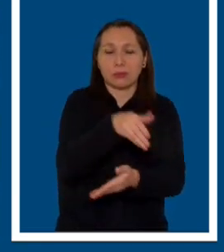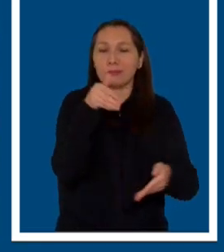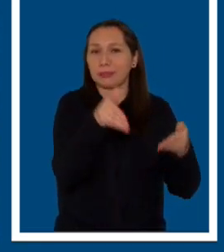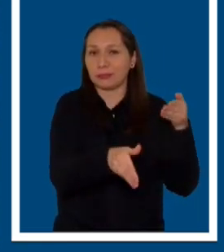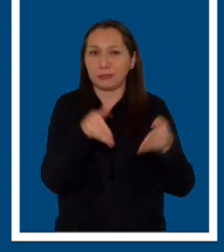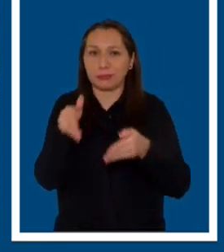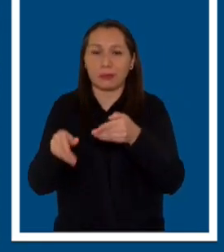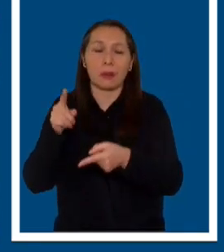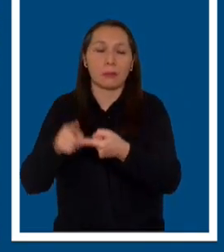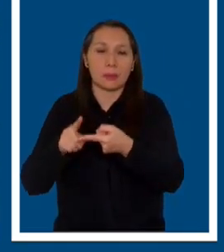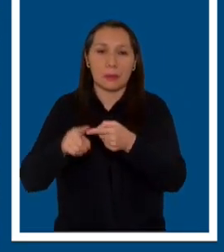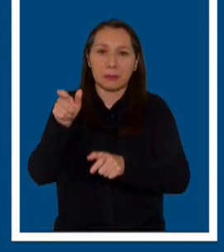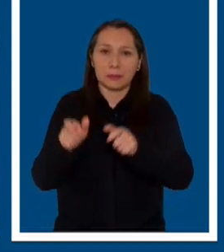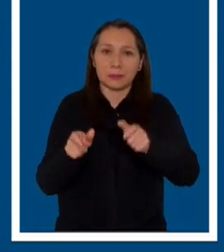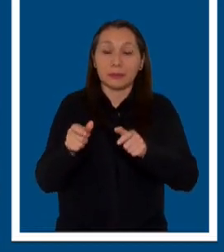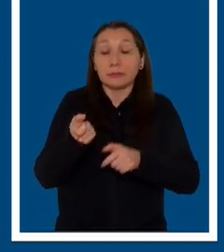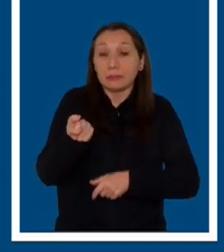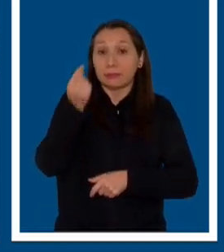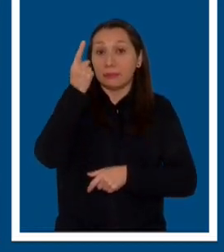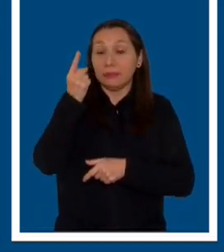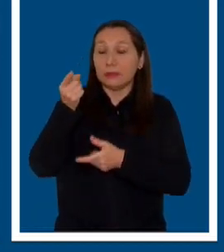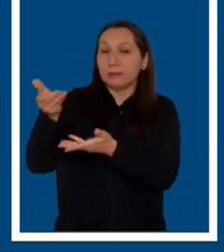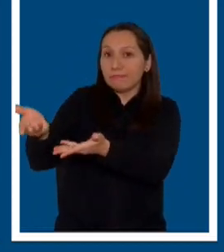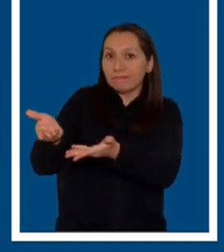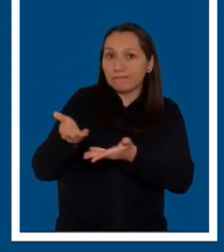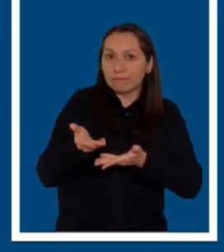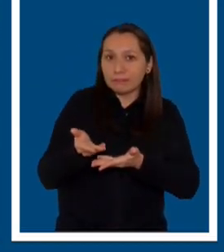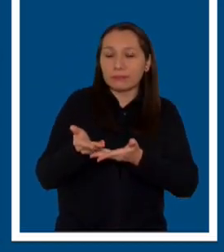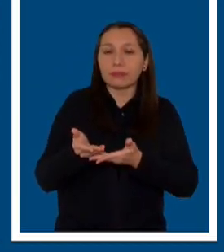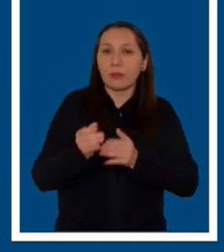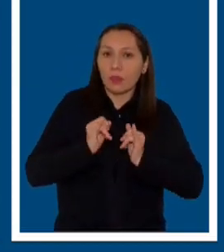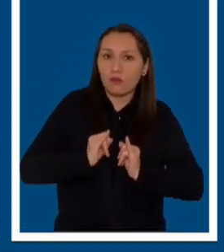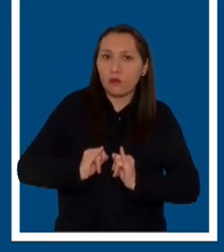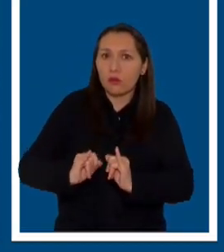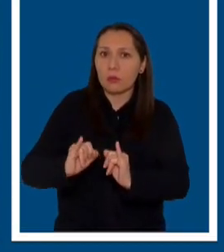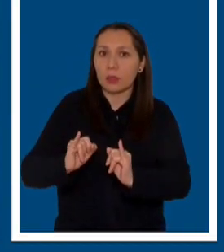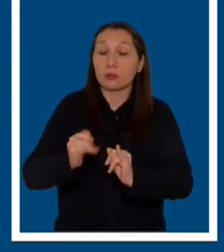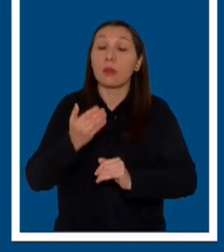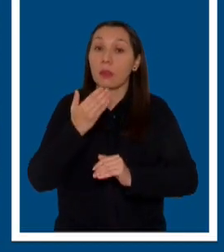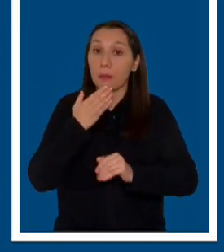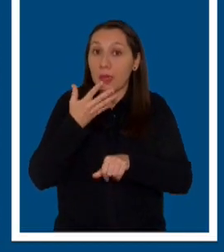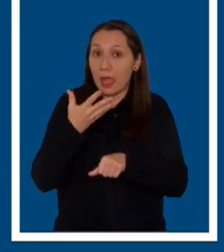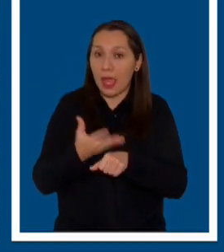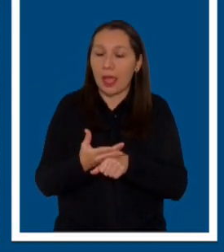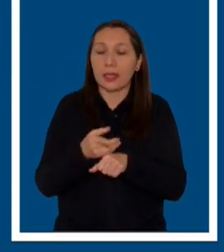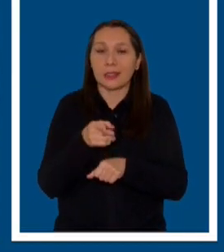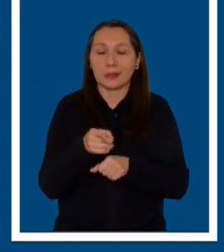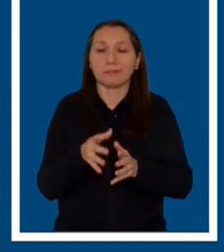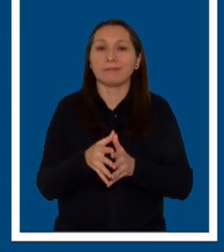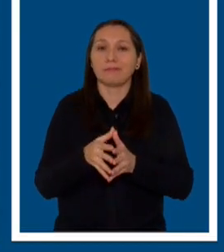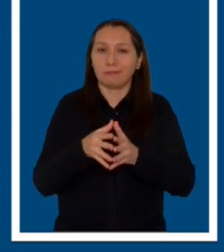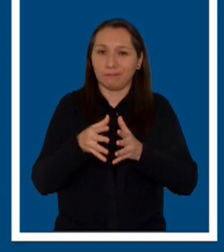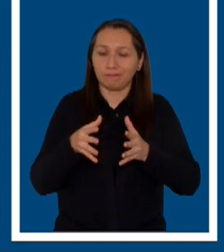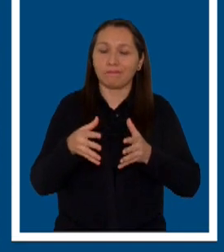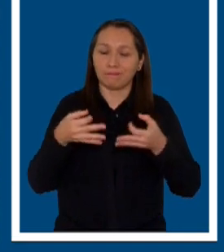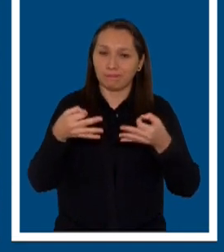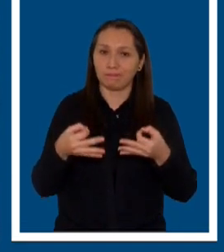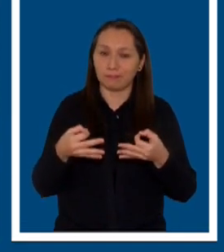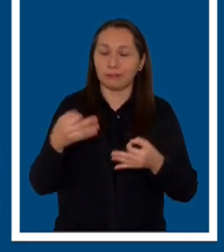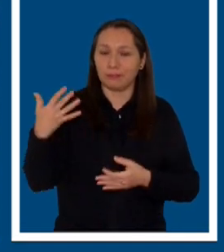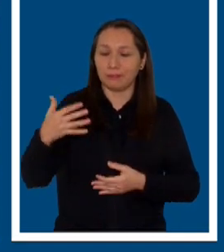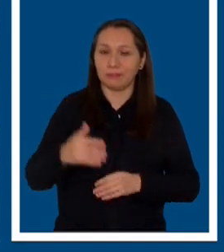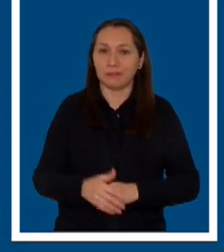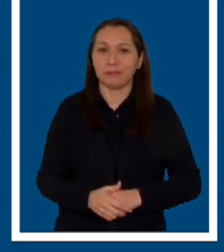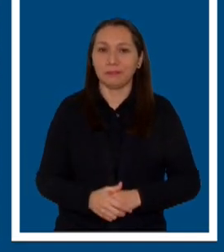entendemos claramente que la recepción en la información que ellos dispongan Es realmente muy